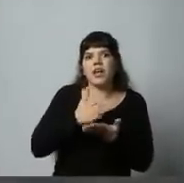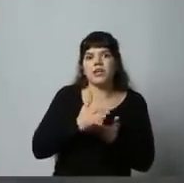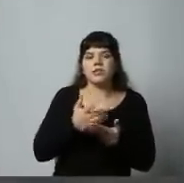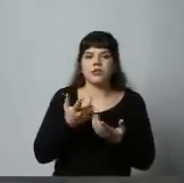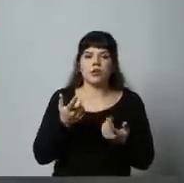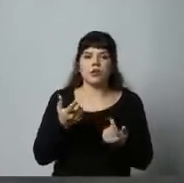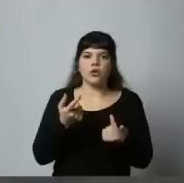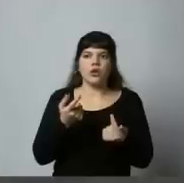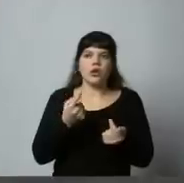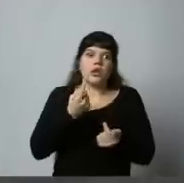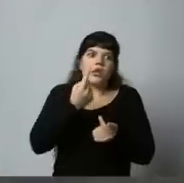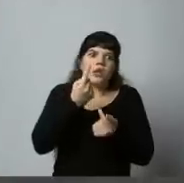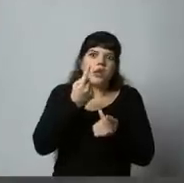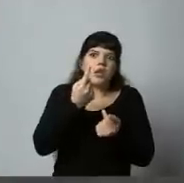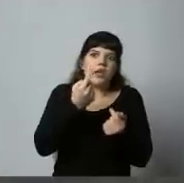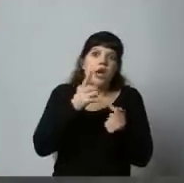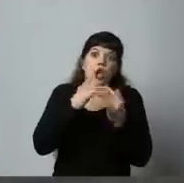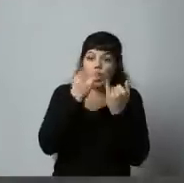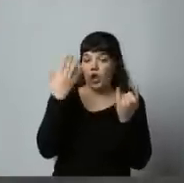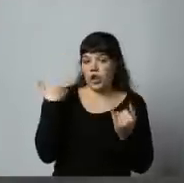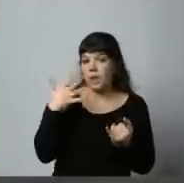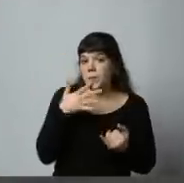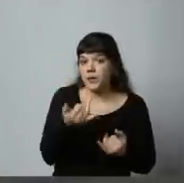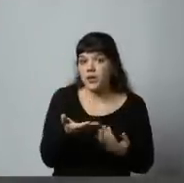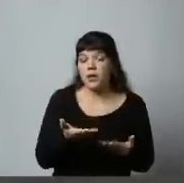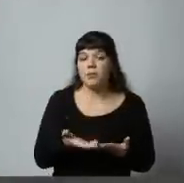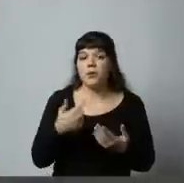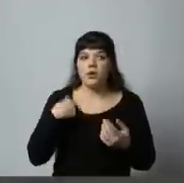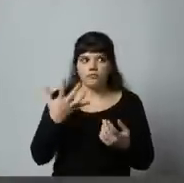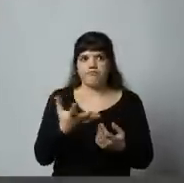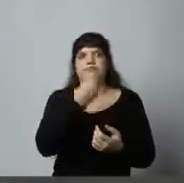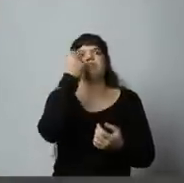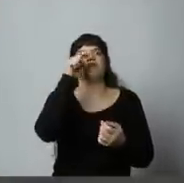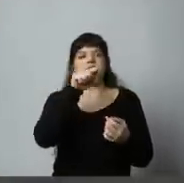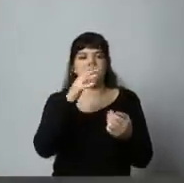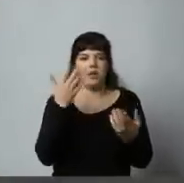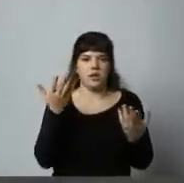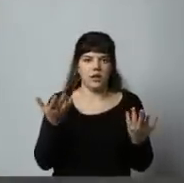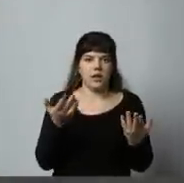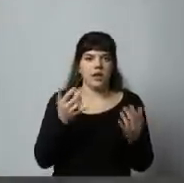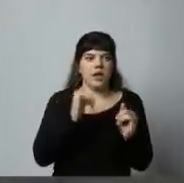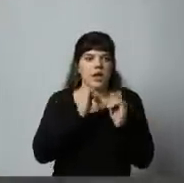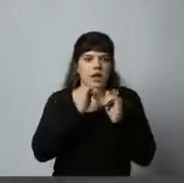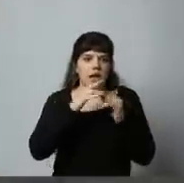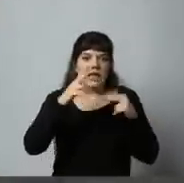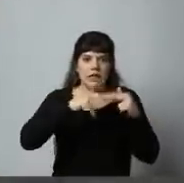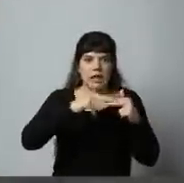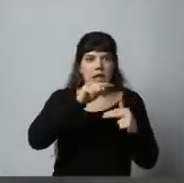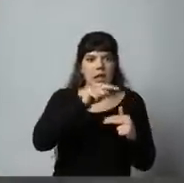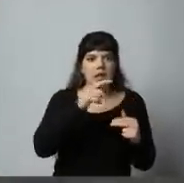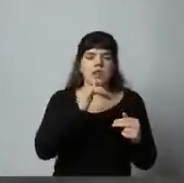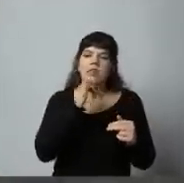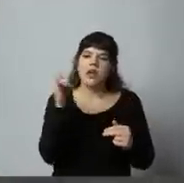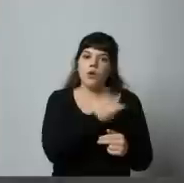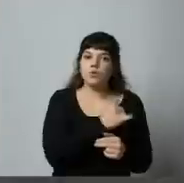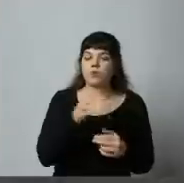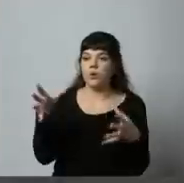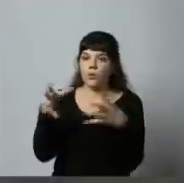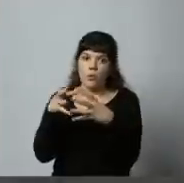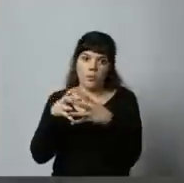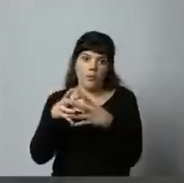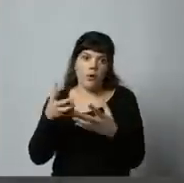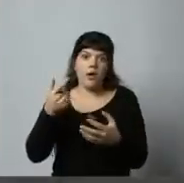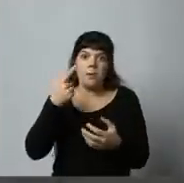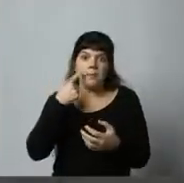legítimos derechos el otro día encontramos en las redes sociales la denuncia de un grupo de padres de una escuela de Montevideo